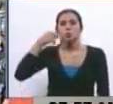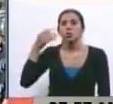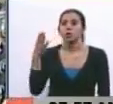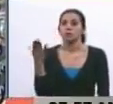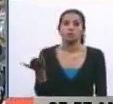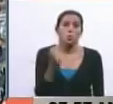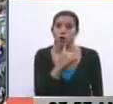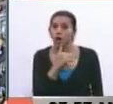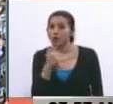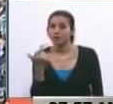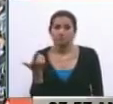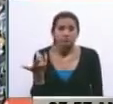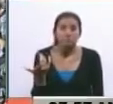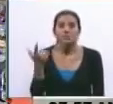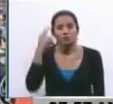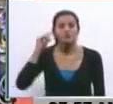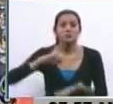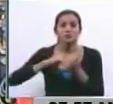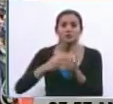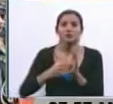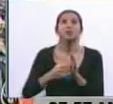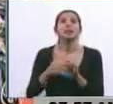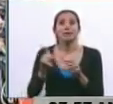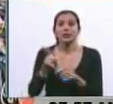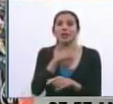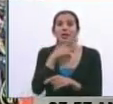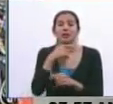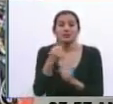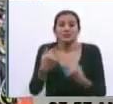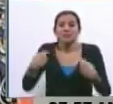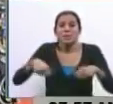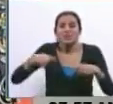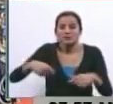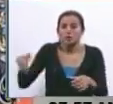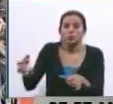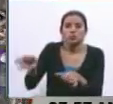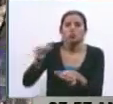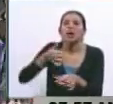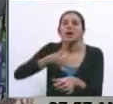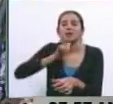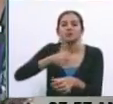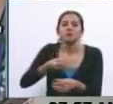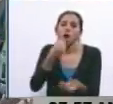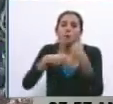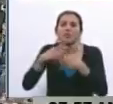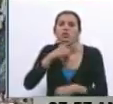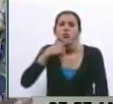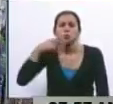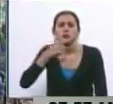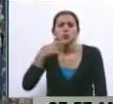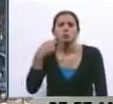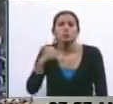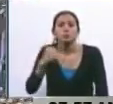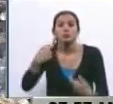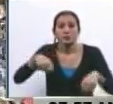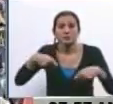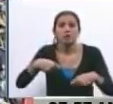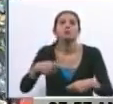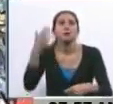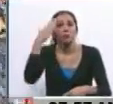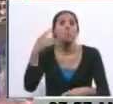día hemos aprendido el daño que hace el exceso de azúcar. Y hoy en día vemos la gente